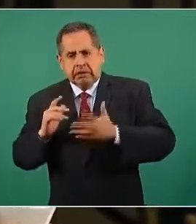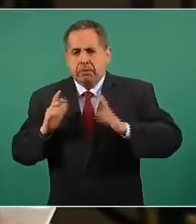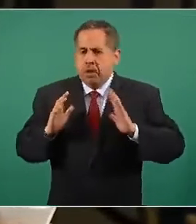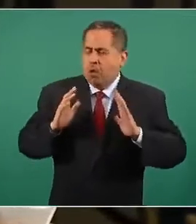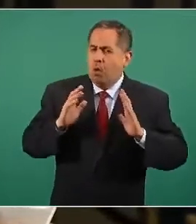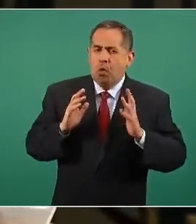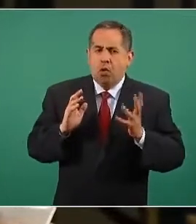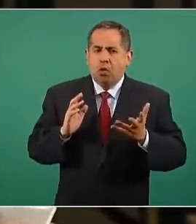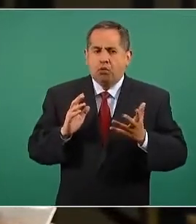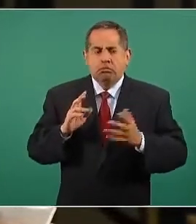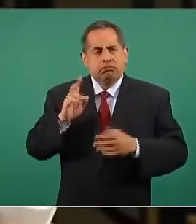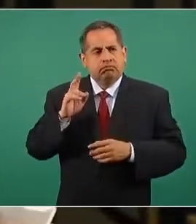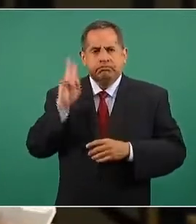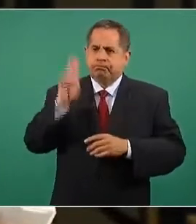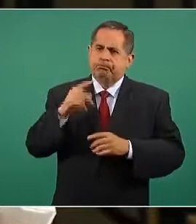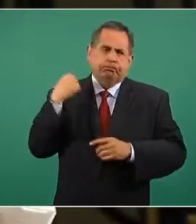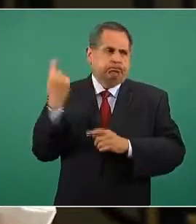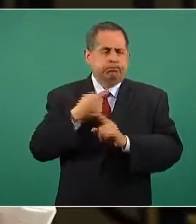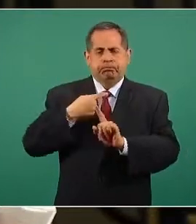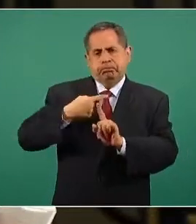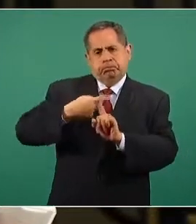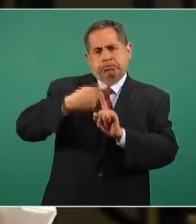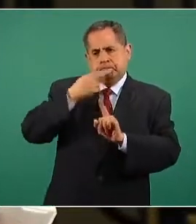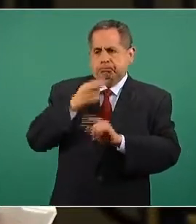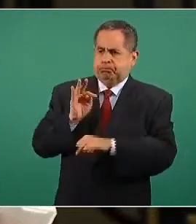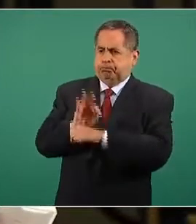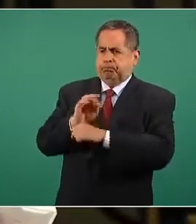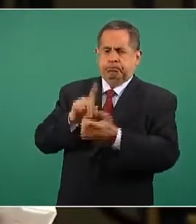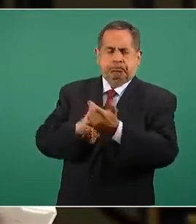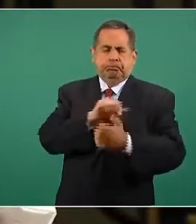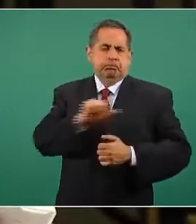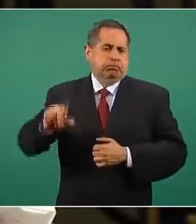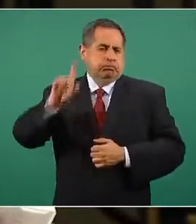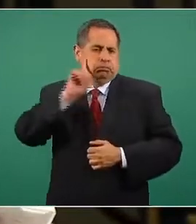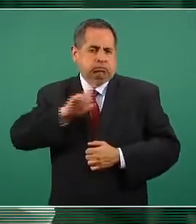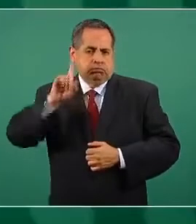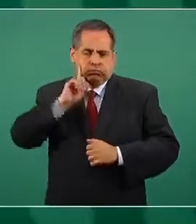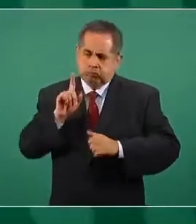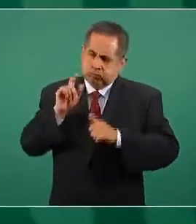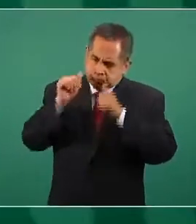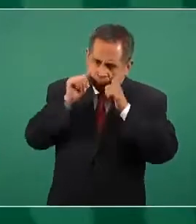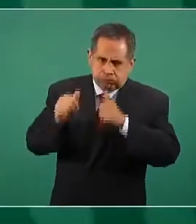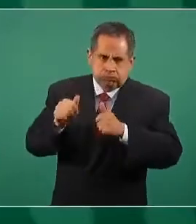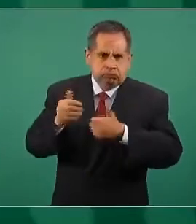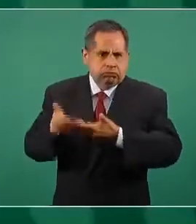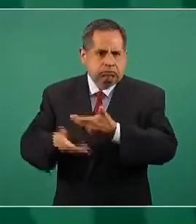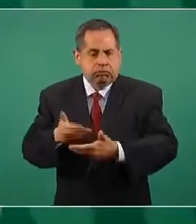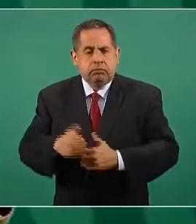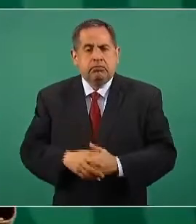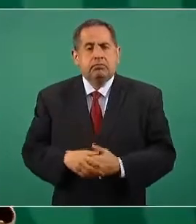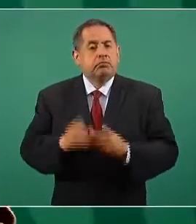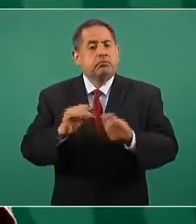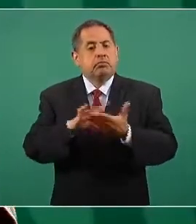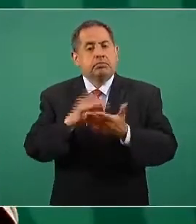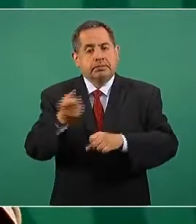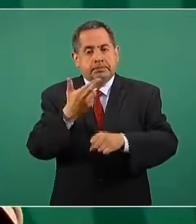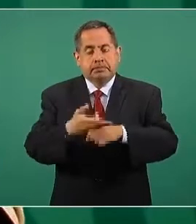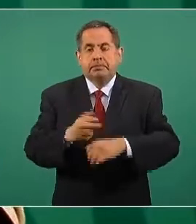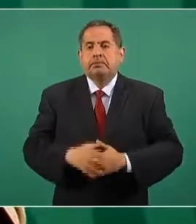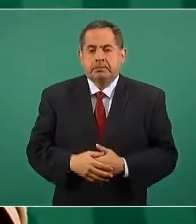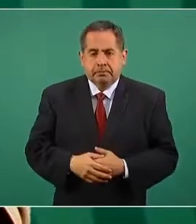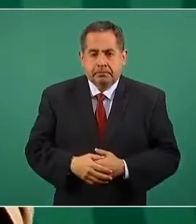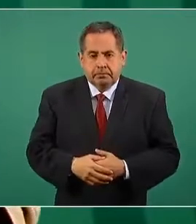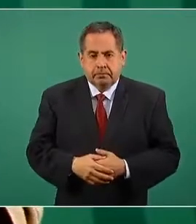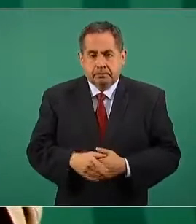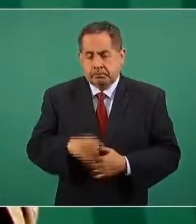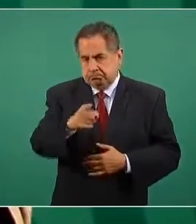una externalidad positiva hacia la población mexicana y en particular a las mujeres. Muchas gracias, secretaria. Es un tema